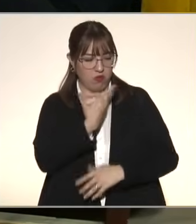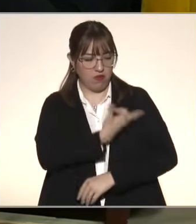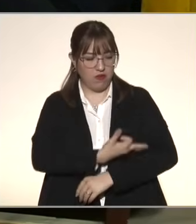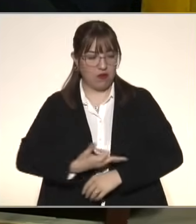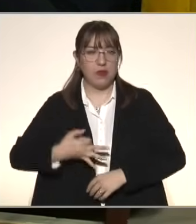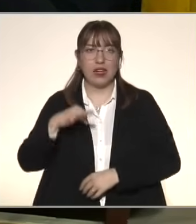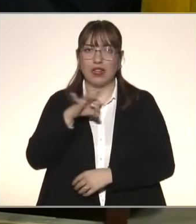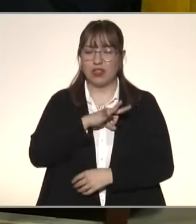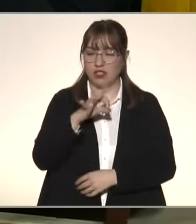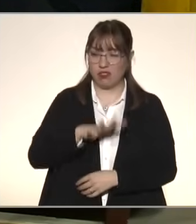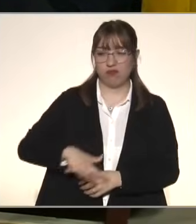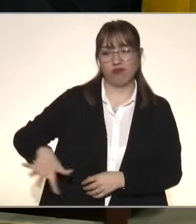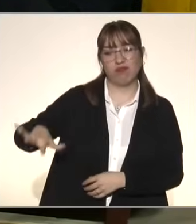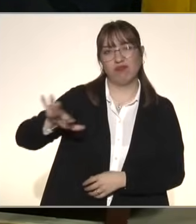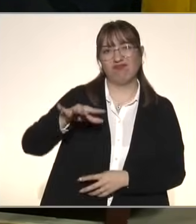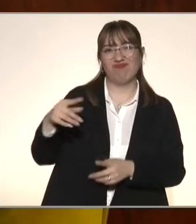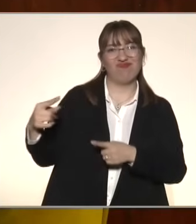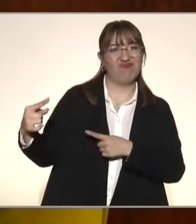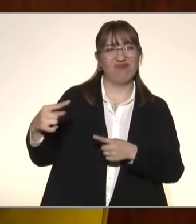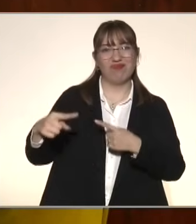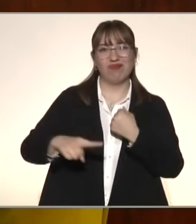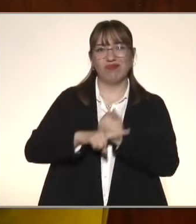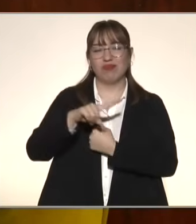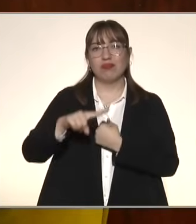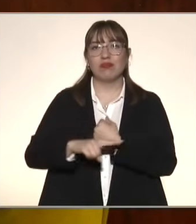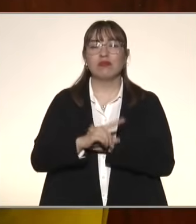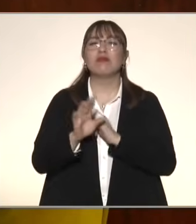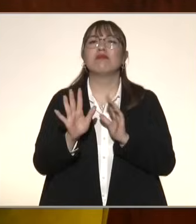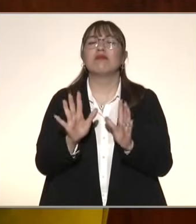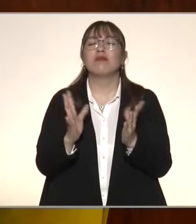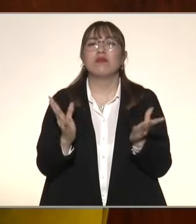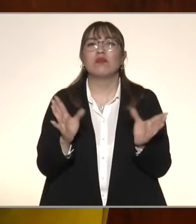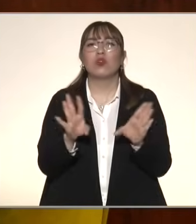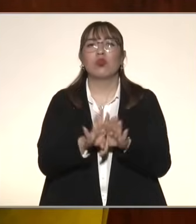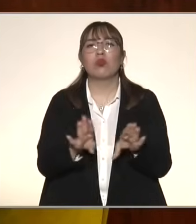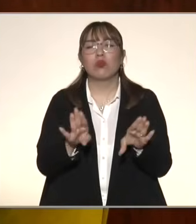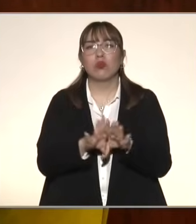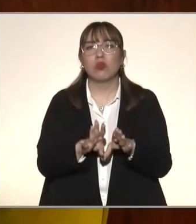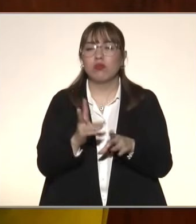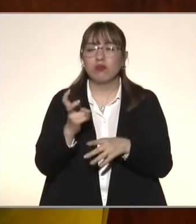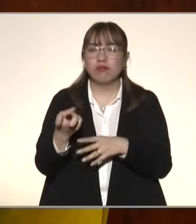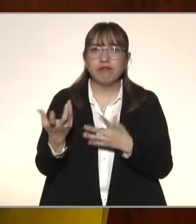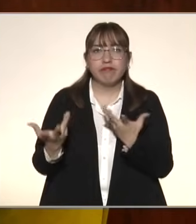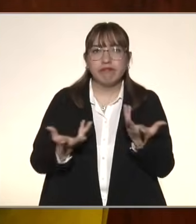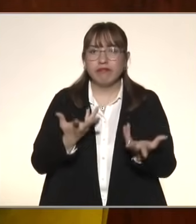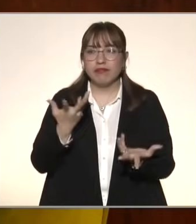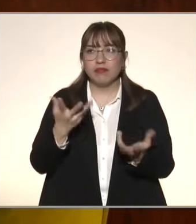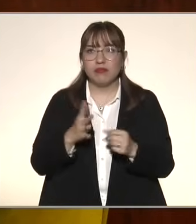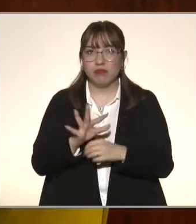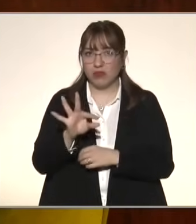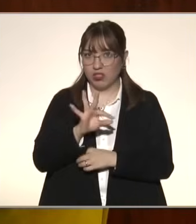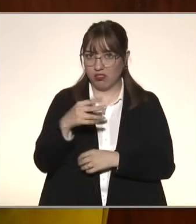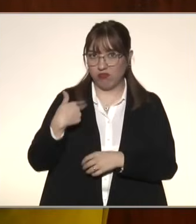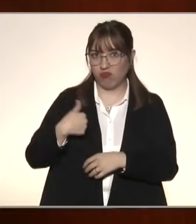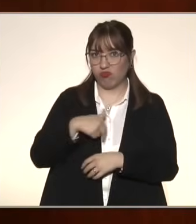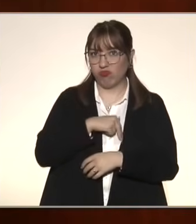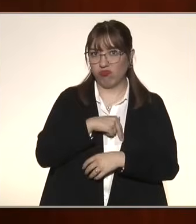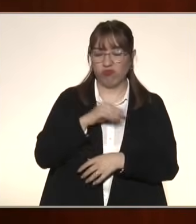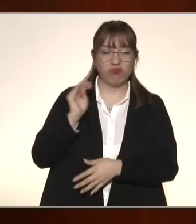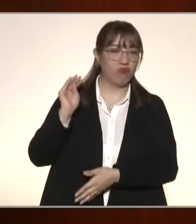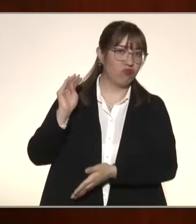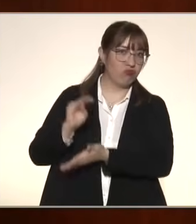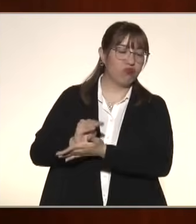con los del entorno. ¿Cómo manejar eso? O sea, a veces tenemos tal vez que hacernos oídos sordos o no. Yo